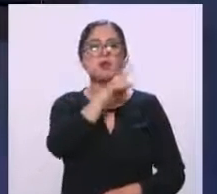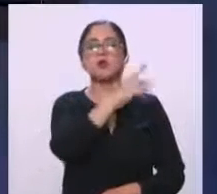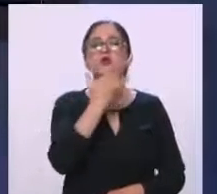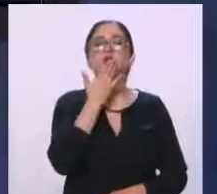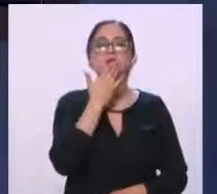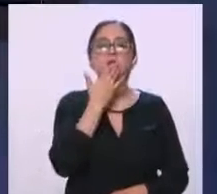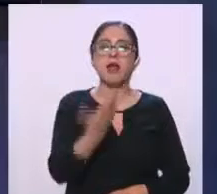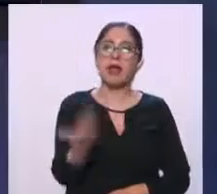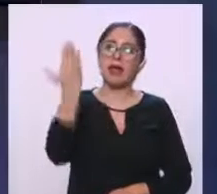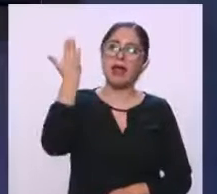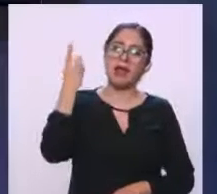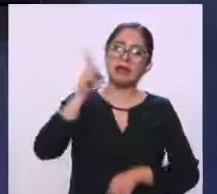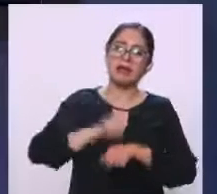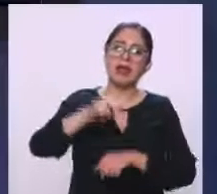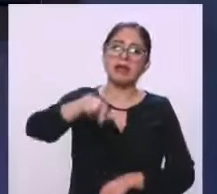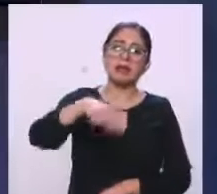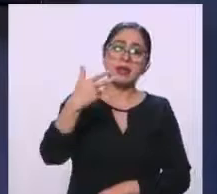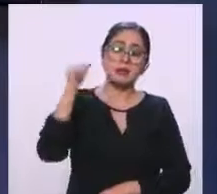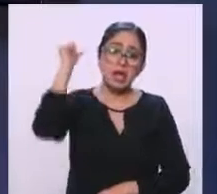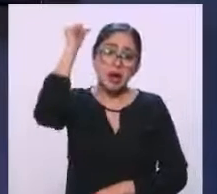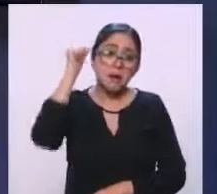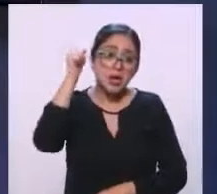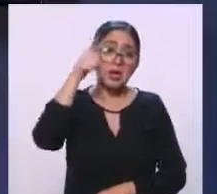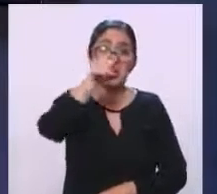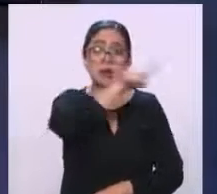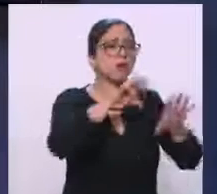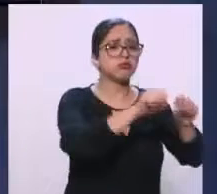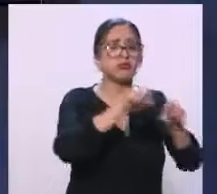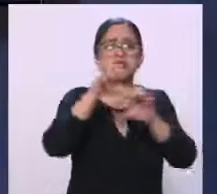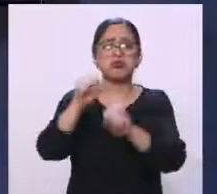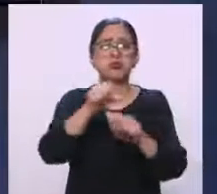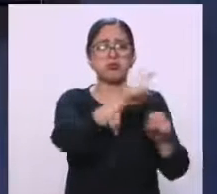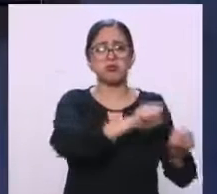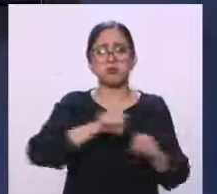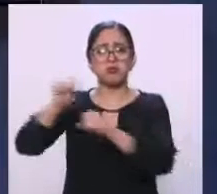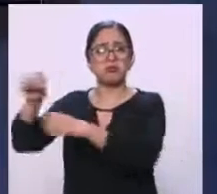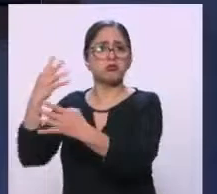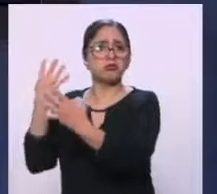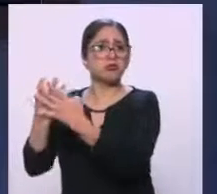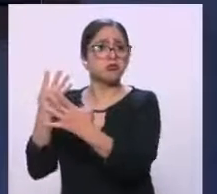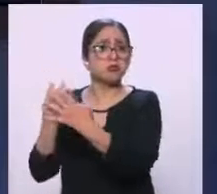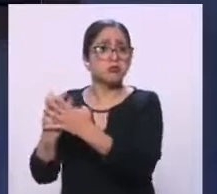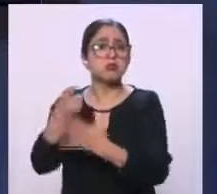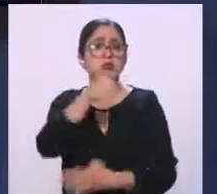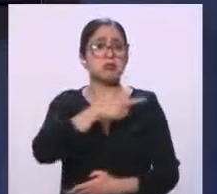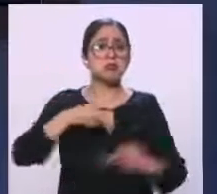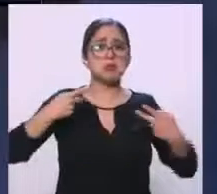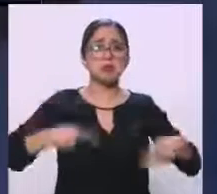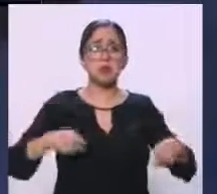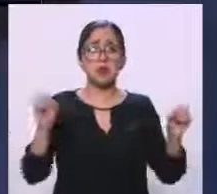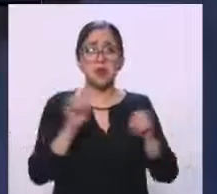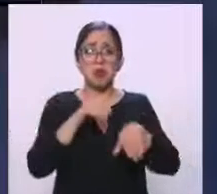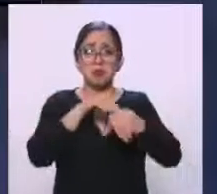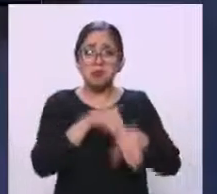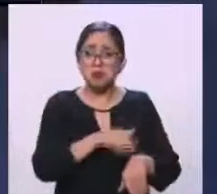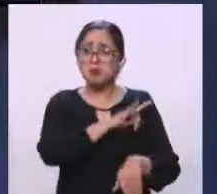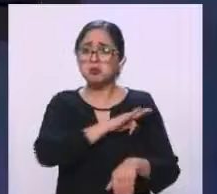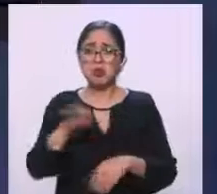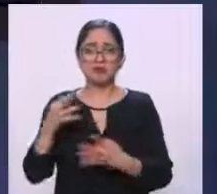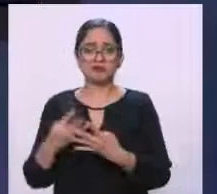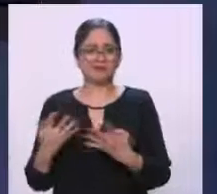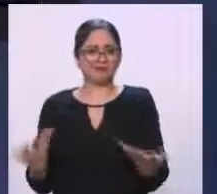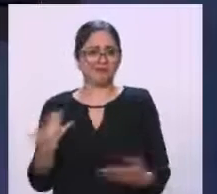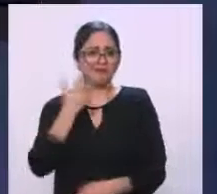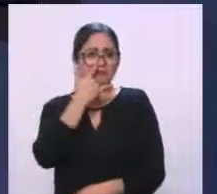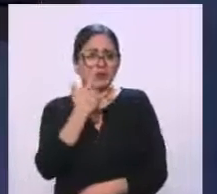el pasado día 3 operaciones policiales para arrestar con el uso de la fuerza pública a quien no lo acate. Y también hace poco